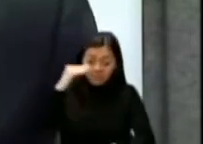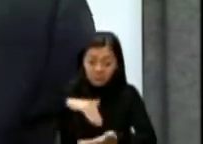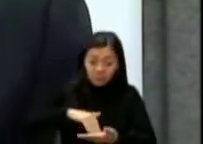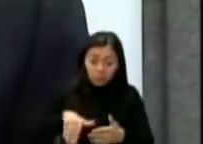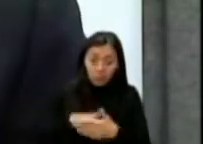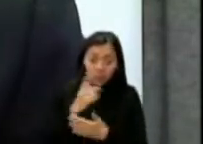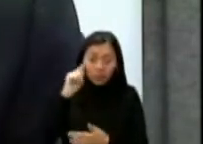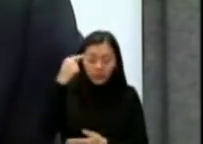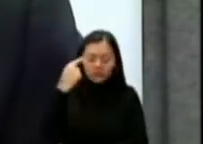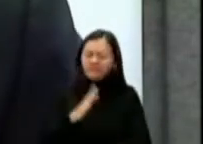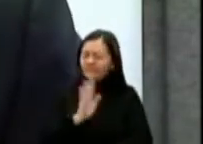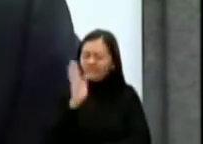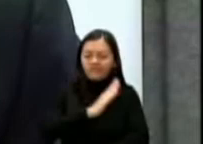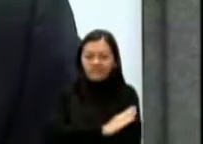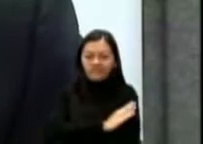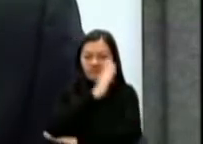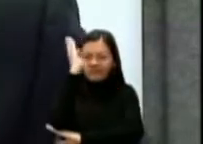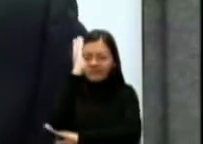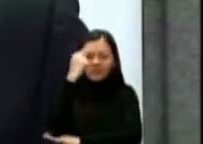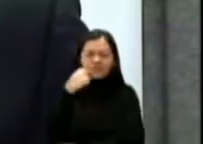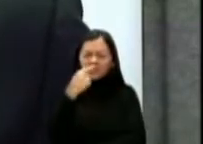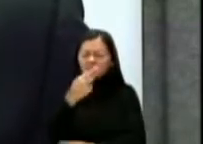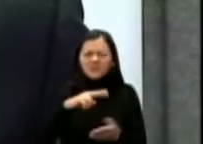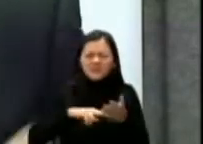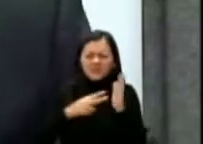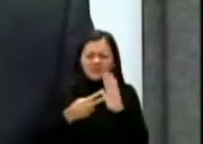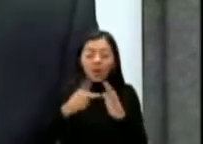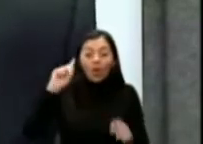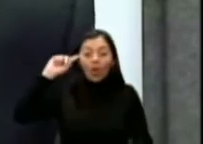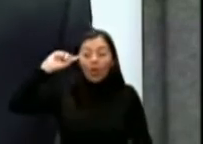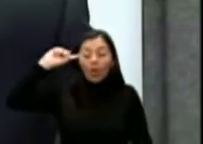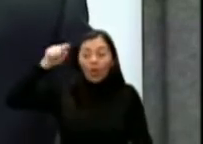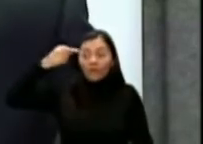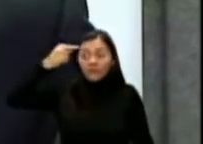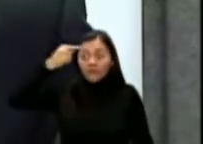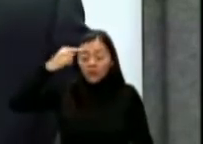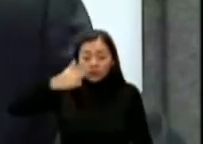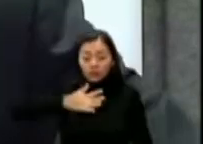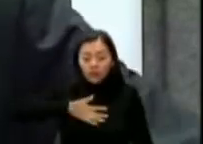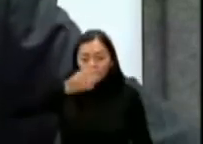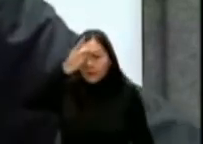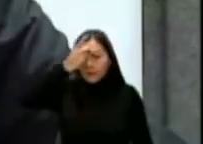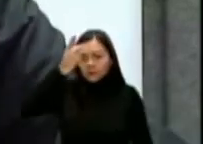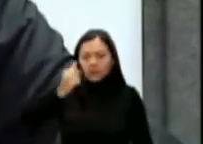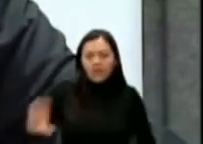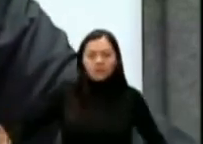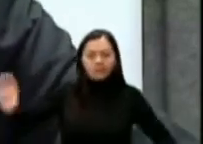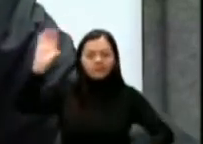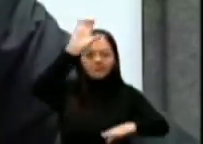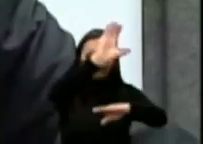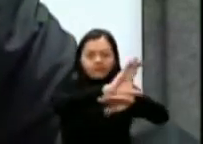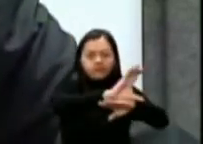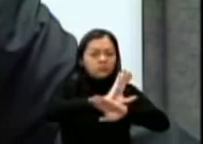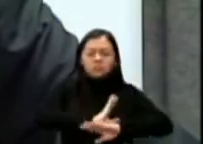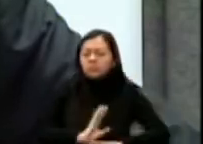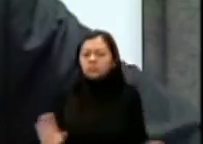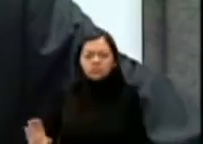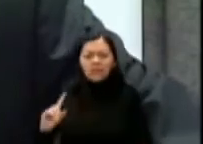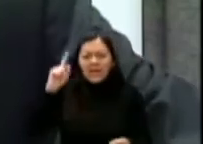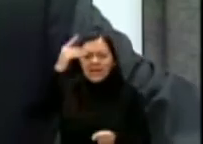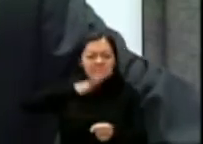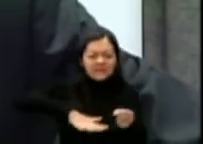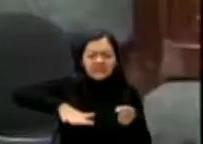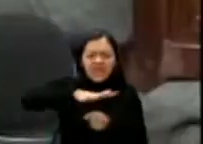leyes para que esto no sea una política de gobierno que sí lo es y se convierte en una política de estado y aquí